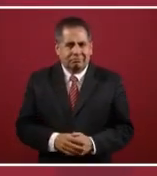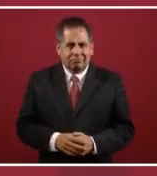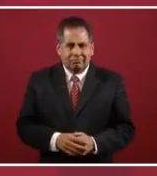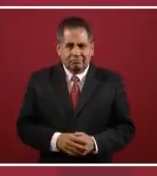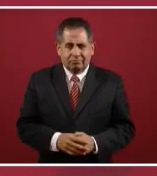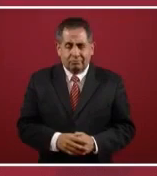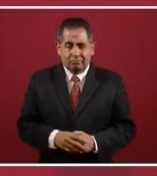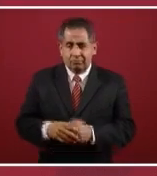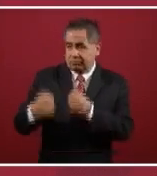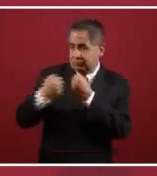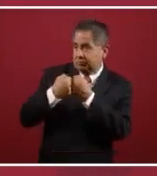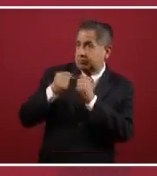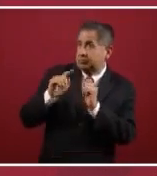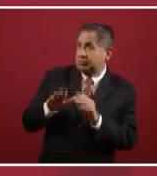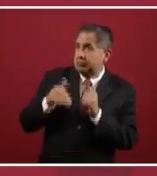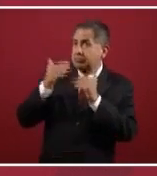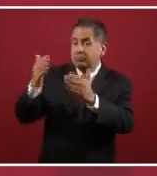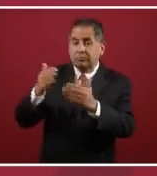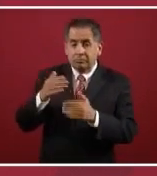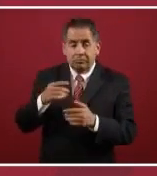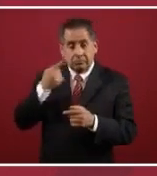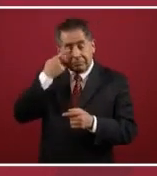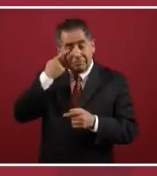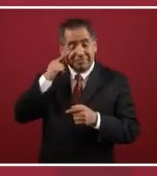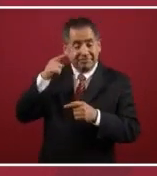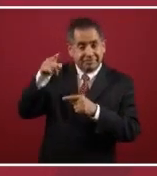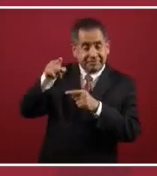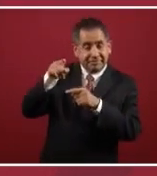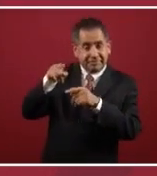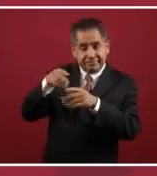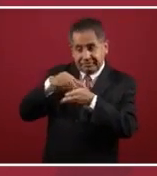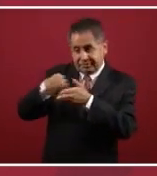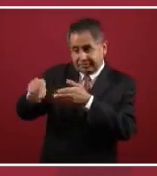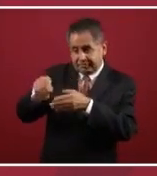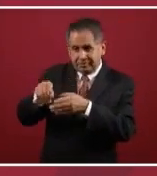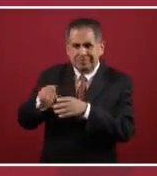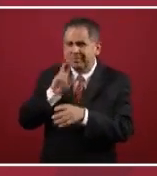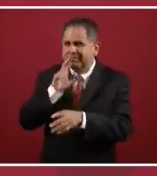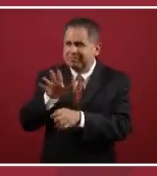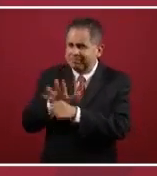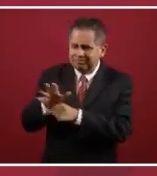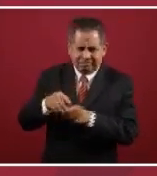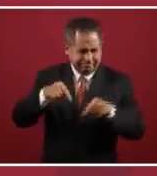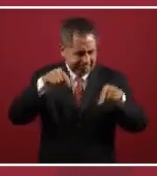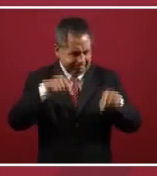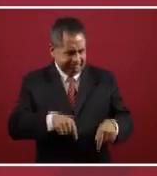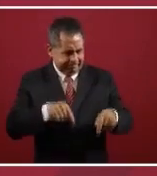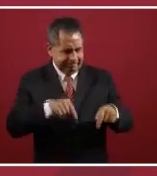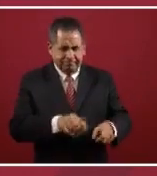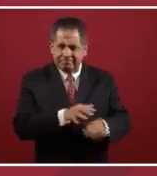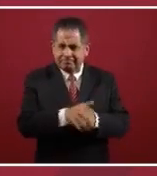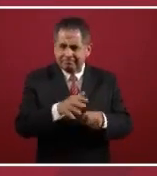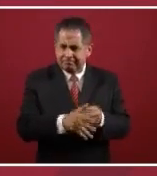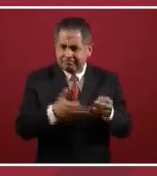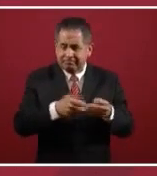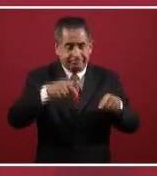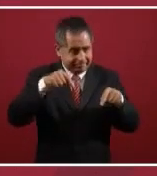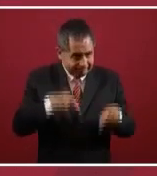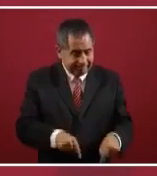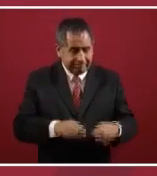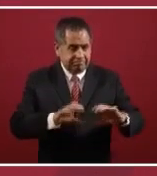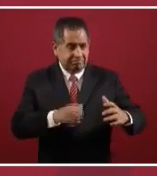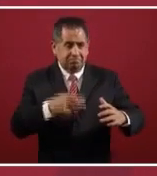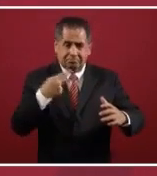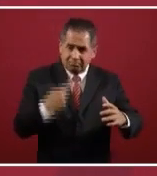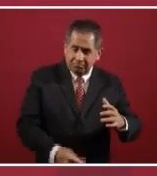Del otro lado de la frontera, si pueden hacerlo en sus comunidades.